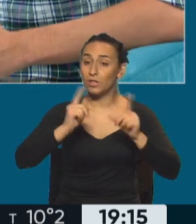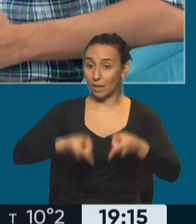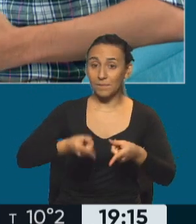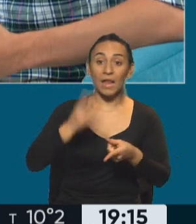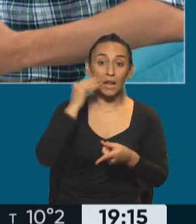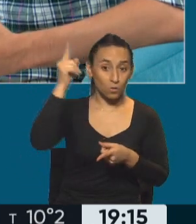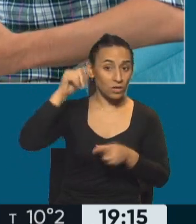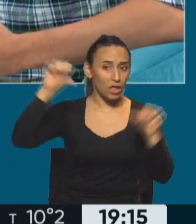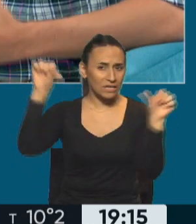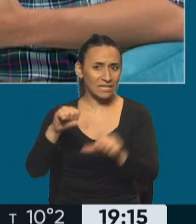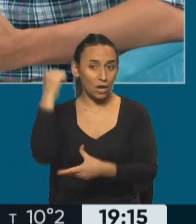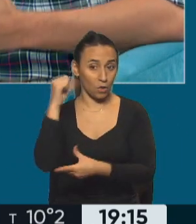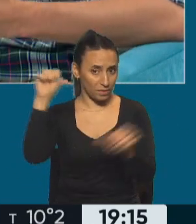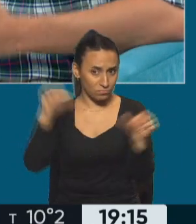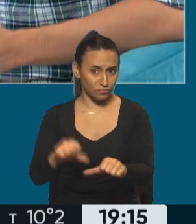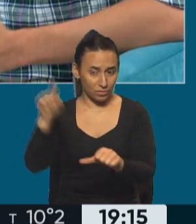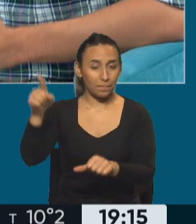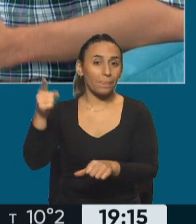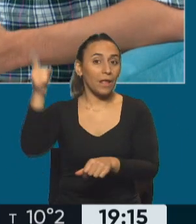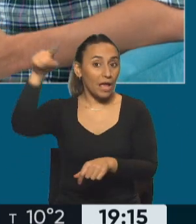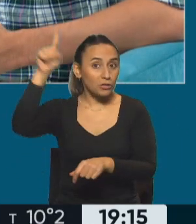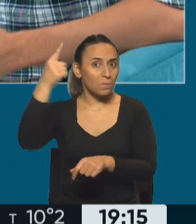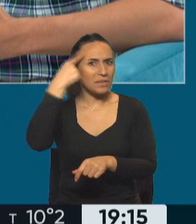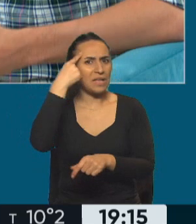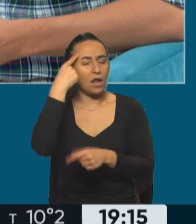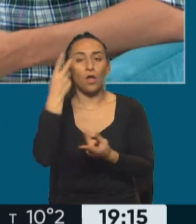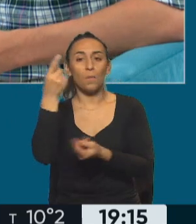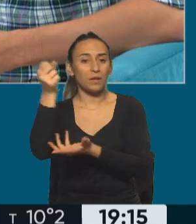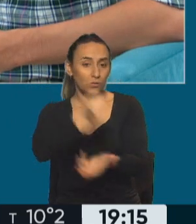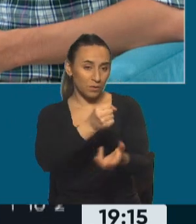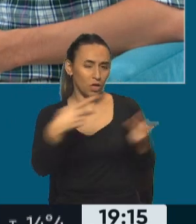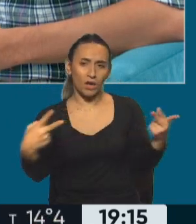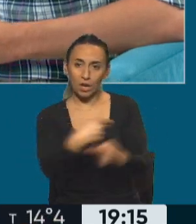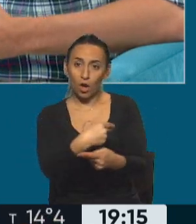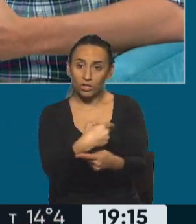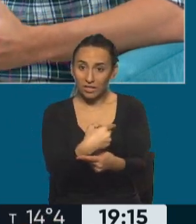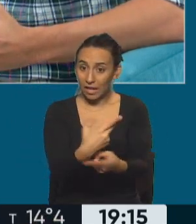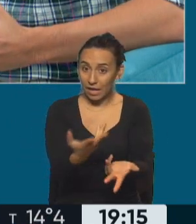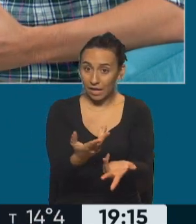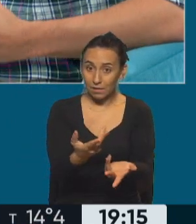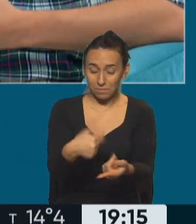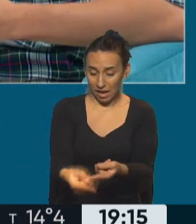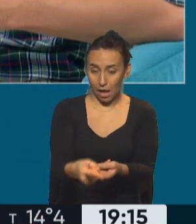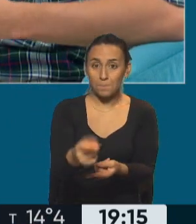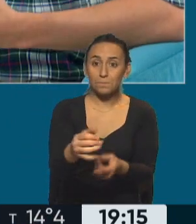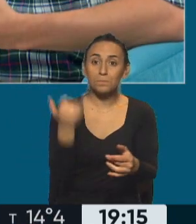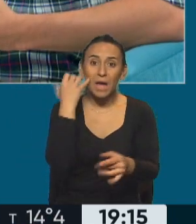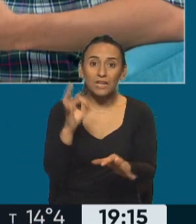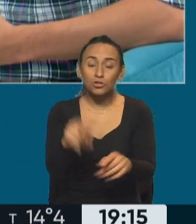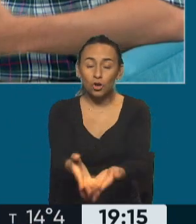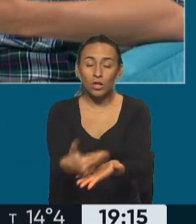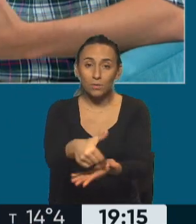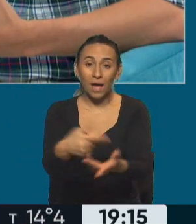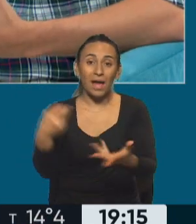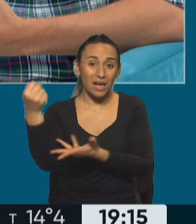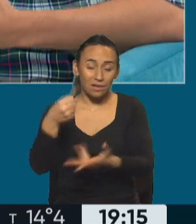Y ya se estaba pensando en un recorte presupuestario de la dotación de militares británicos en Malvinas Tal cual. para mayo. Entonces el plan original era